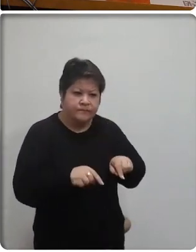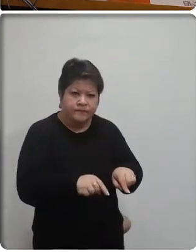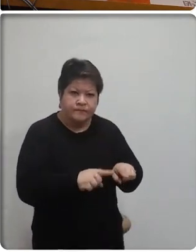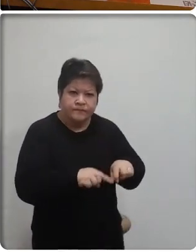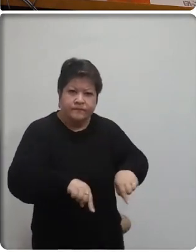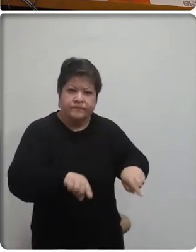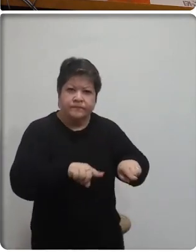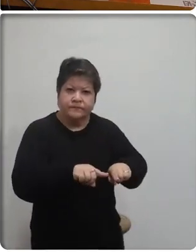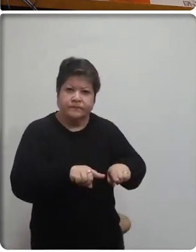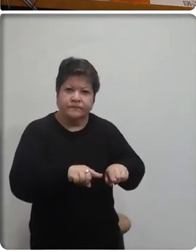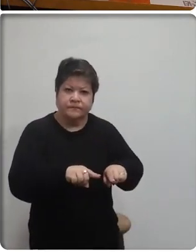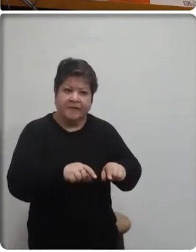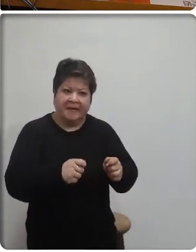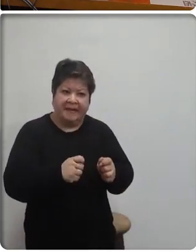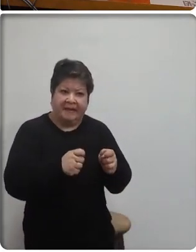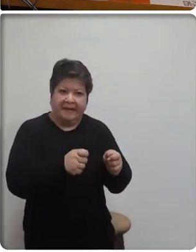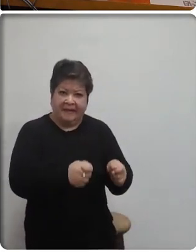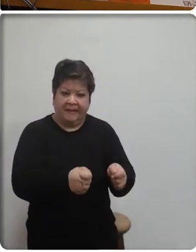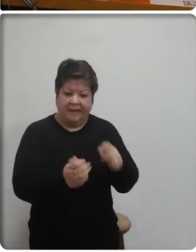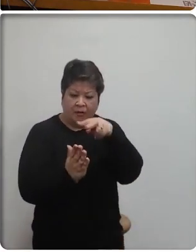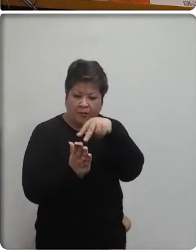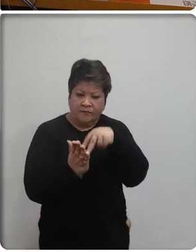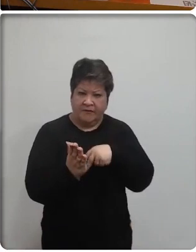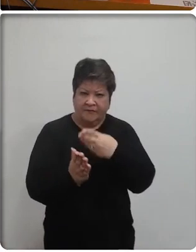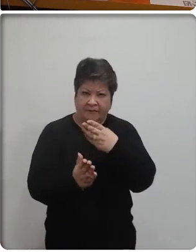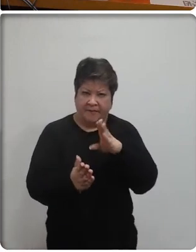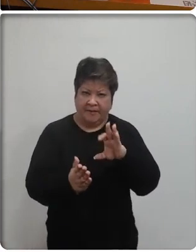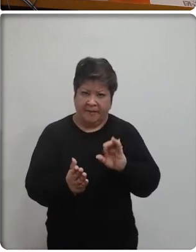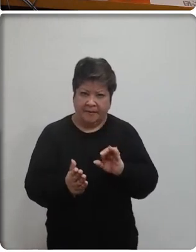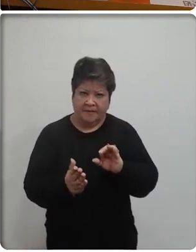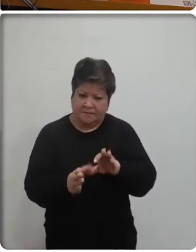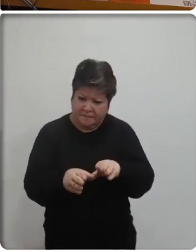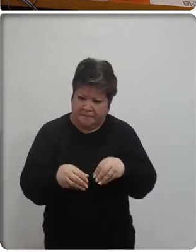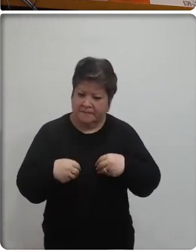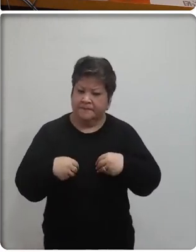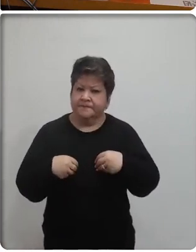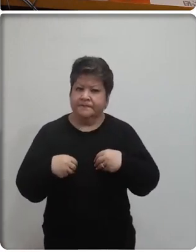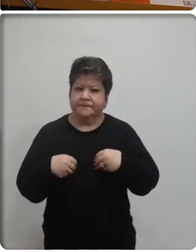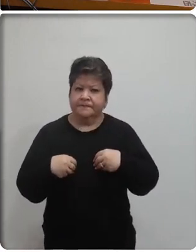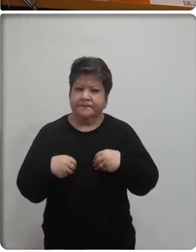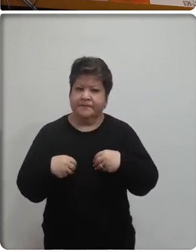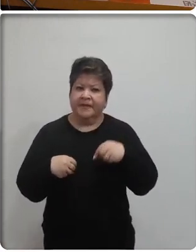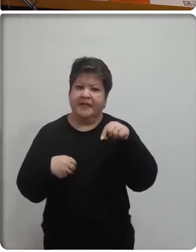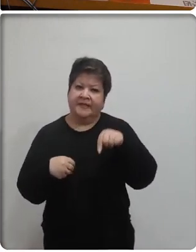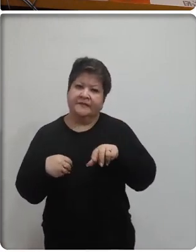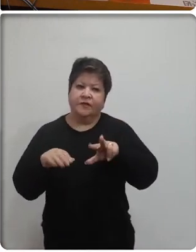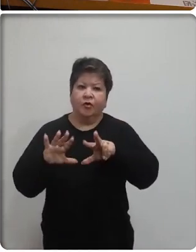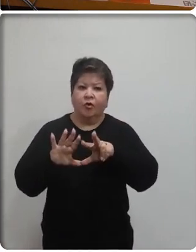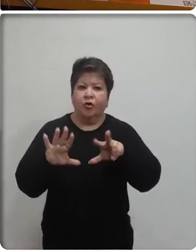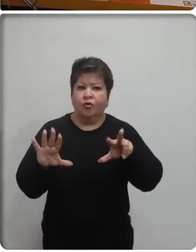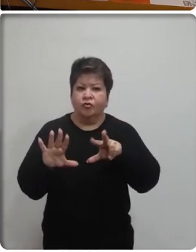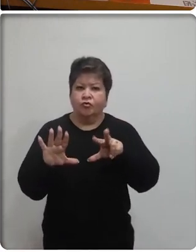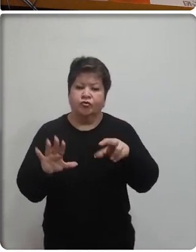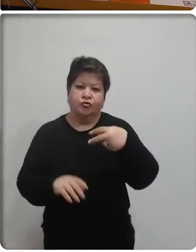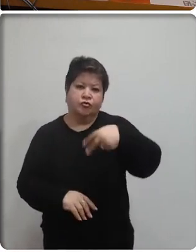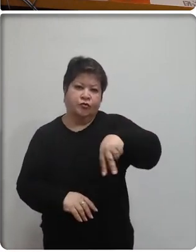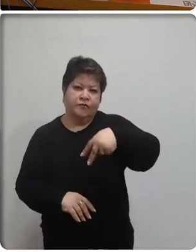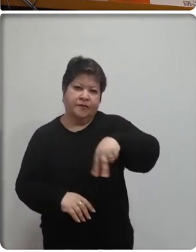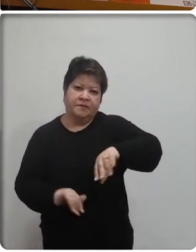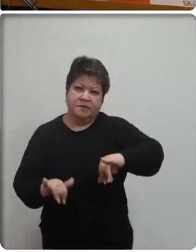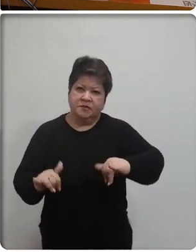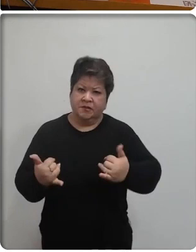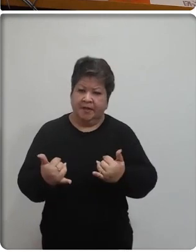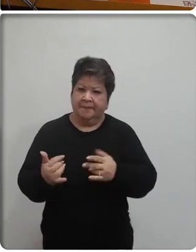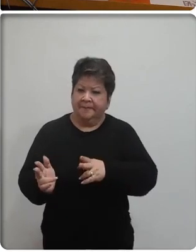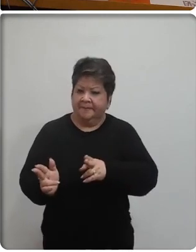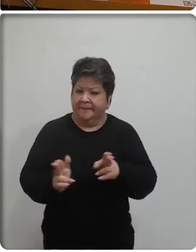entregable cumplía con lo que estaba allí dentro de los objetivos de esa fase, y fue el 8 de noviembre, o sea que ya está corriendo el periodo